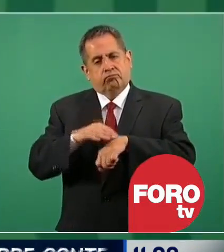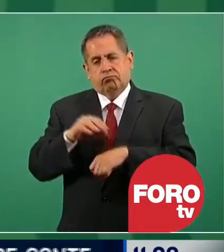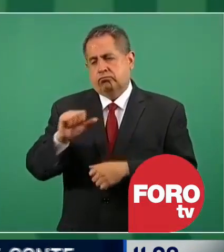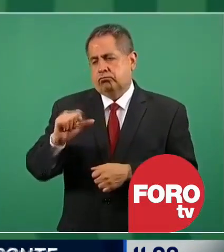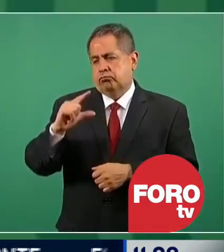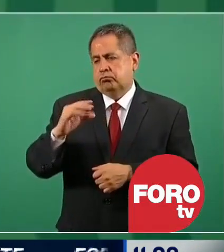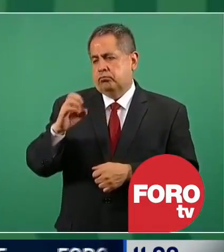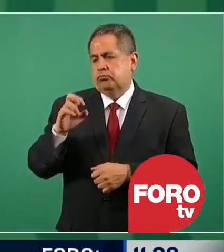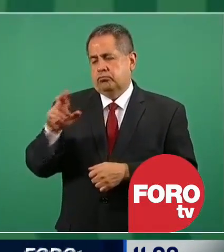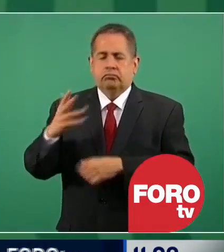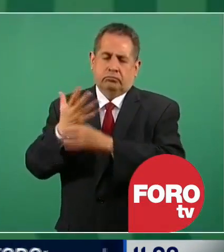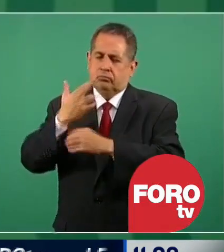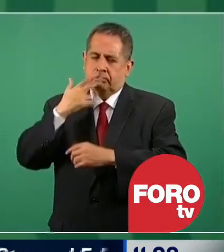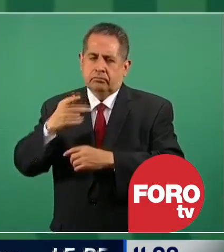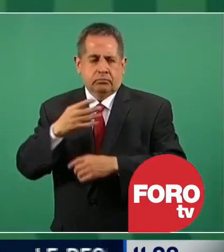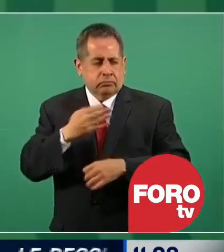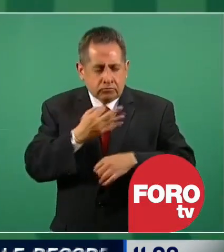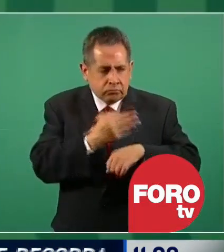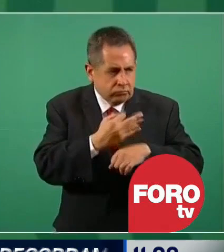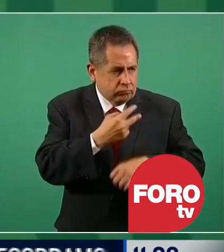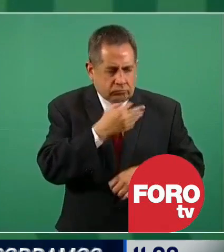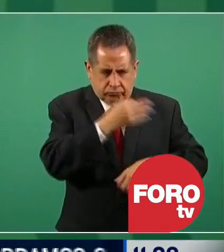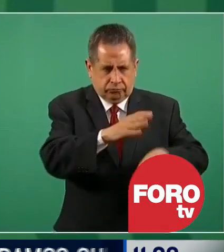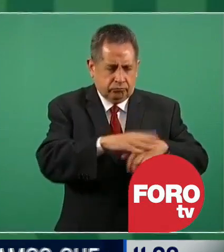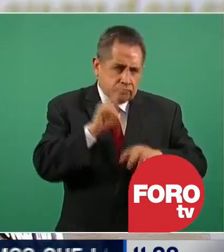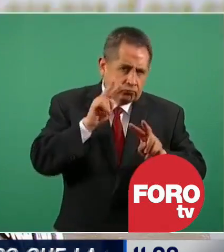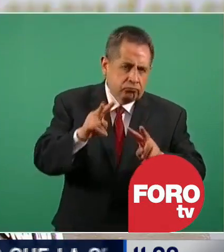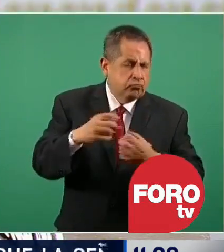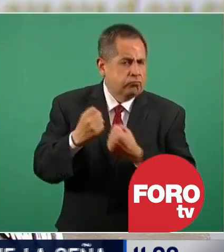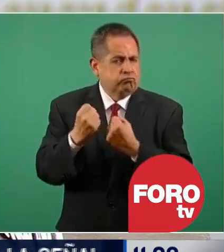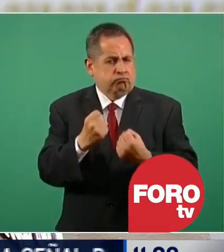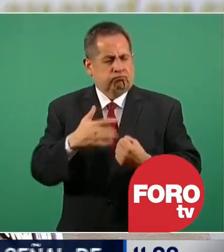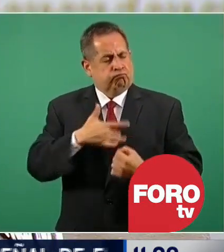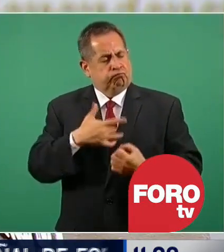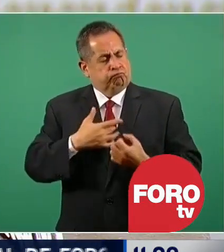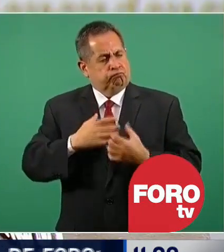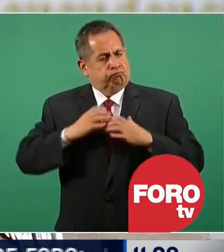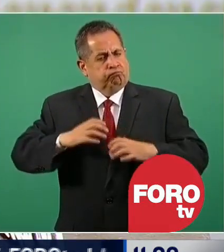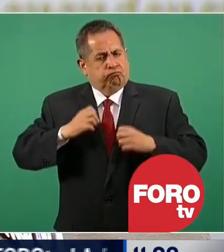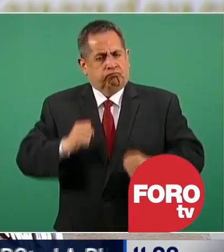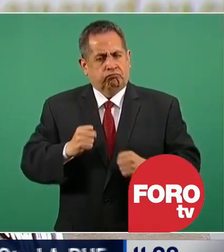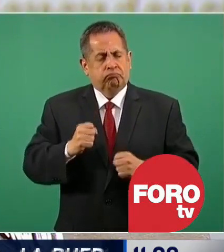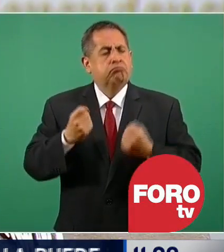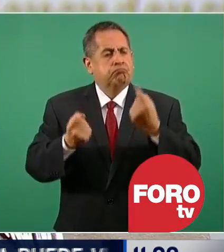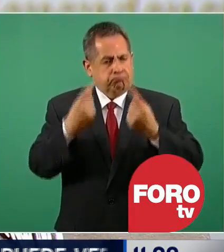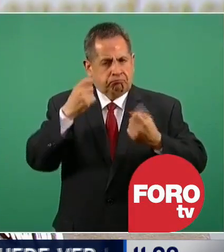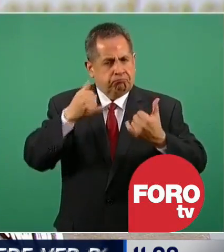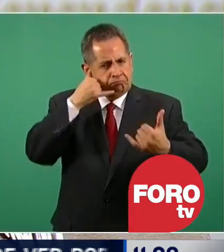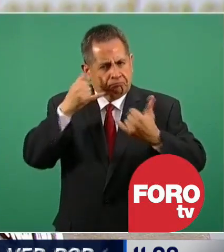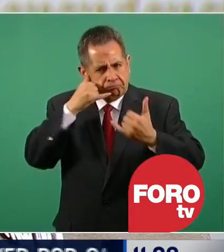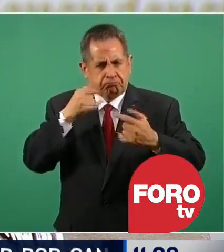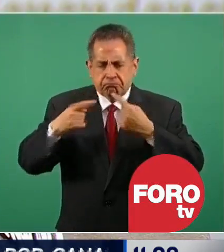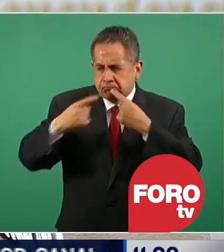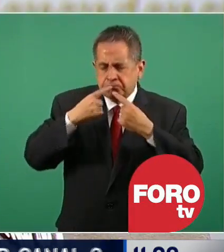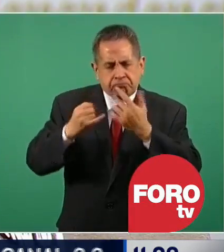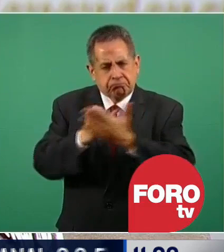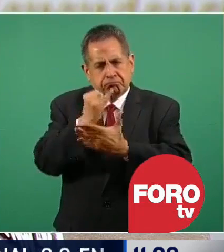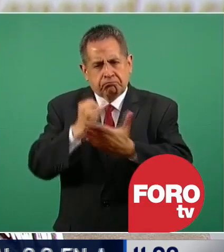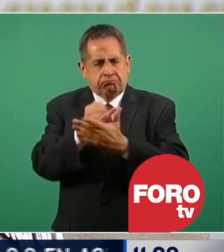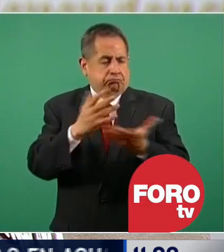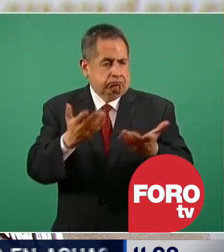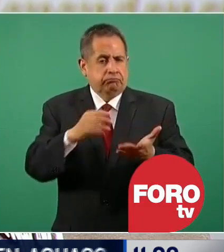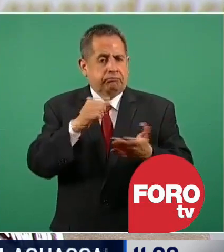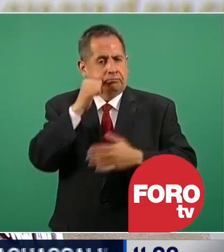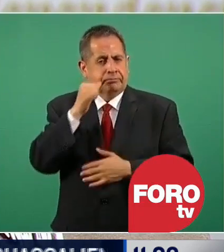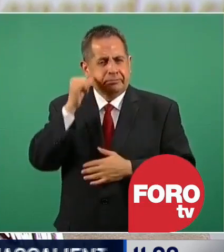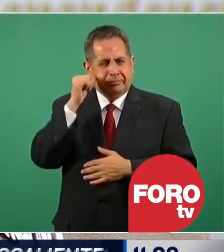Yo te puedo decir que se encuentra fuerte y se encuentra incluso interviniendo en algunas de las decisiones más importantes. Ayer